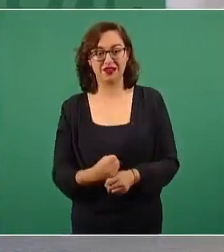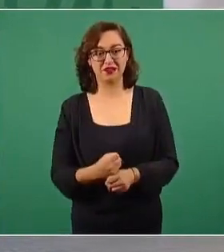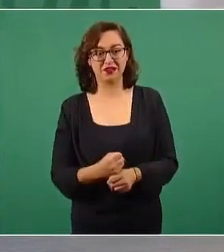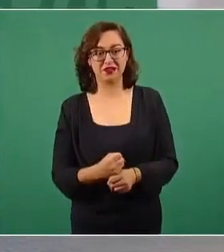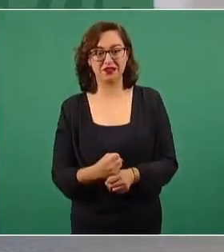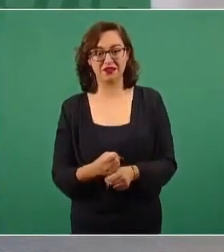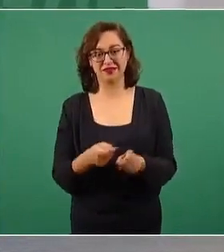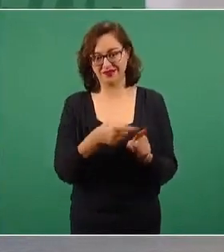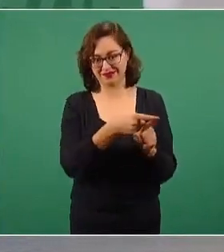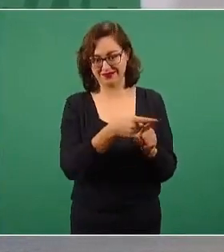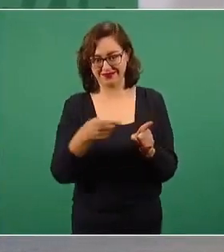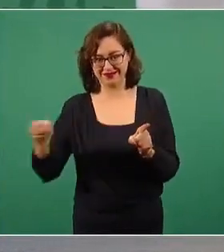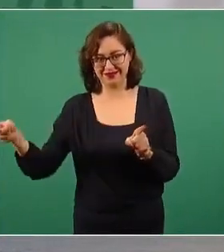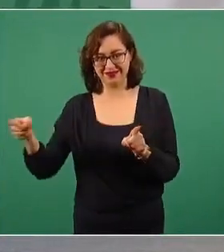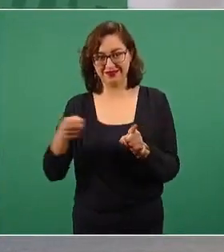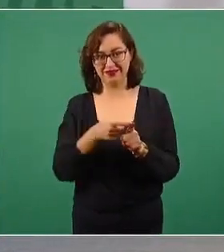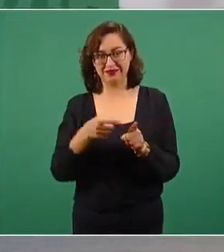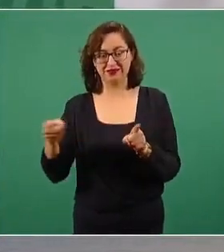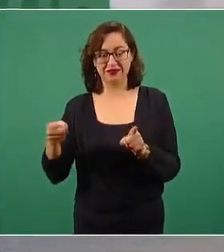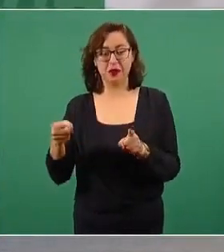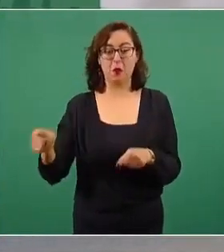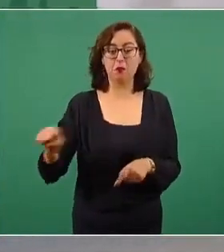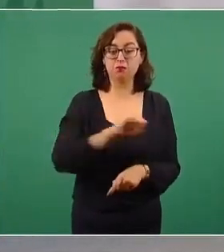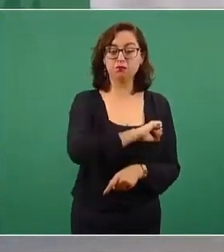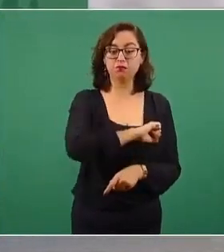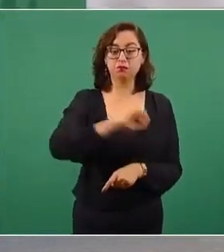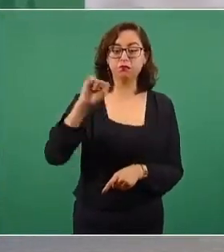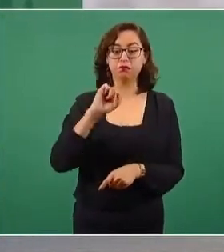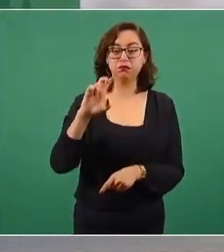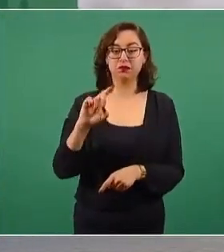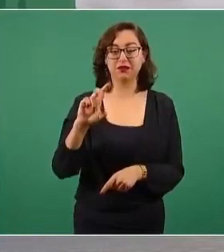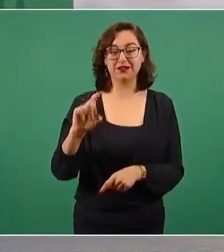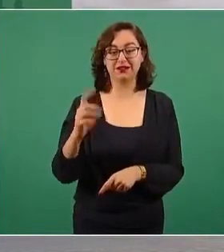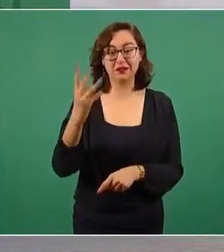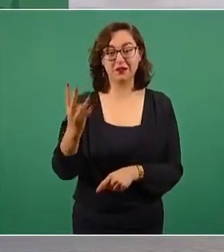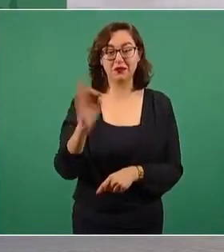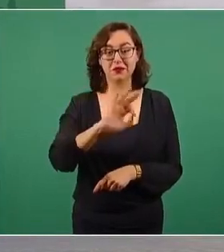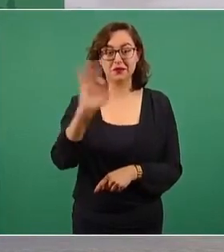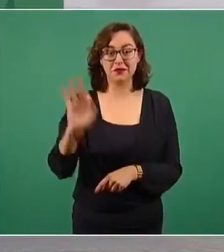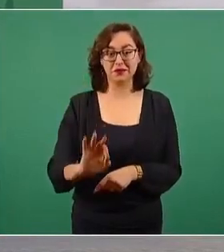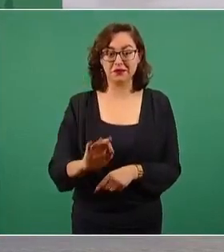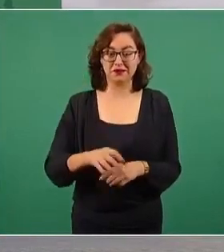acá ha habido un incremento del 34%,